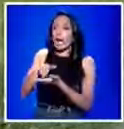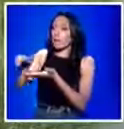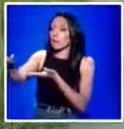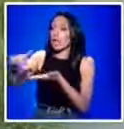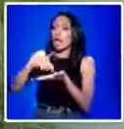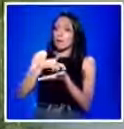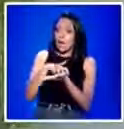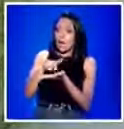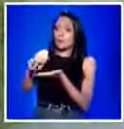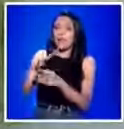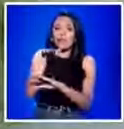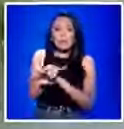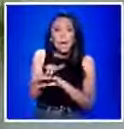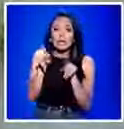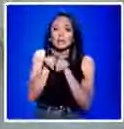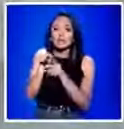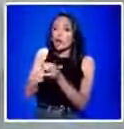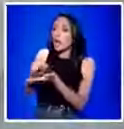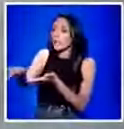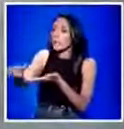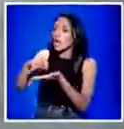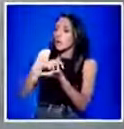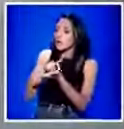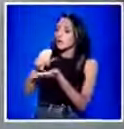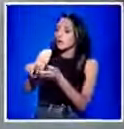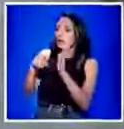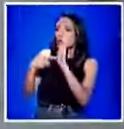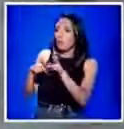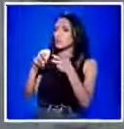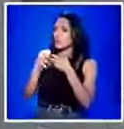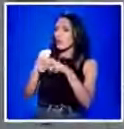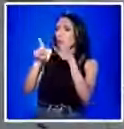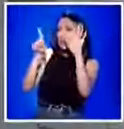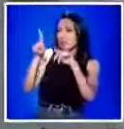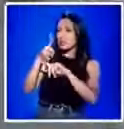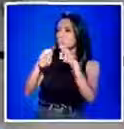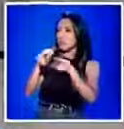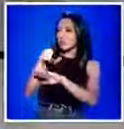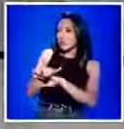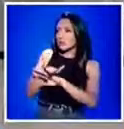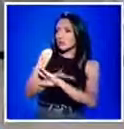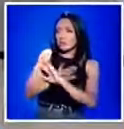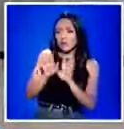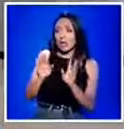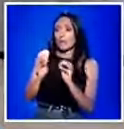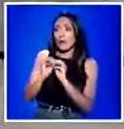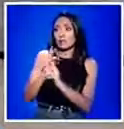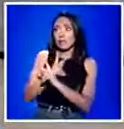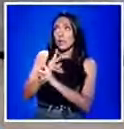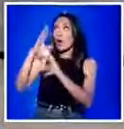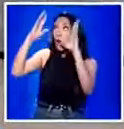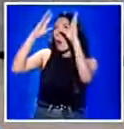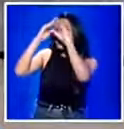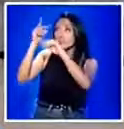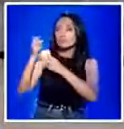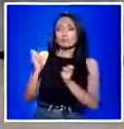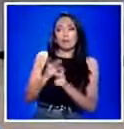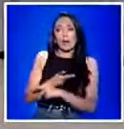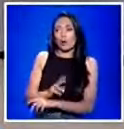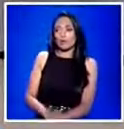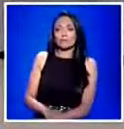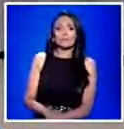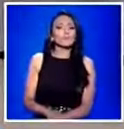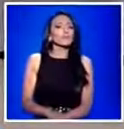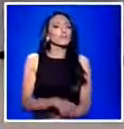igual en las tardes, ¿no? Si nos puede... De la tarde hasta las 6:30, sí. Claro, y a esa hora se vuelve más peligroso cuando oscurece en la ciudad. Si nos